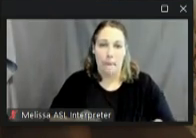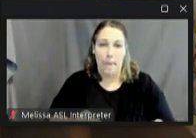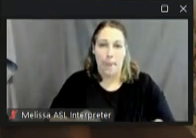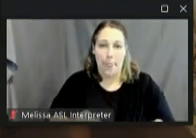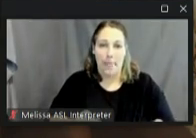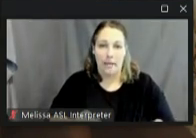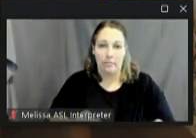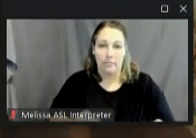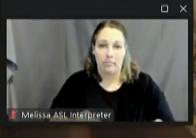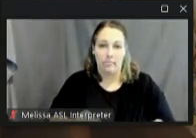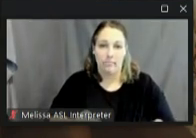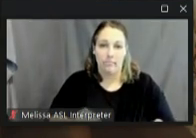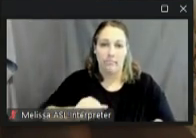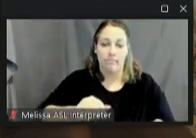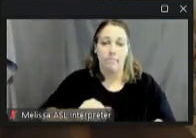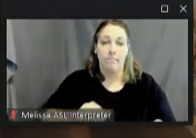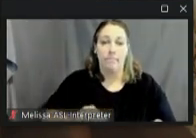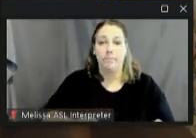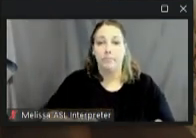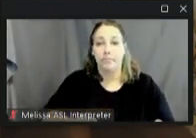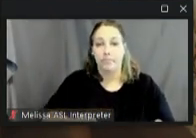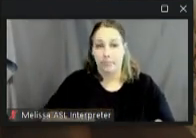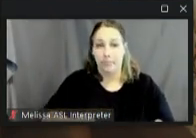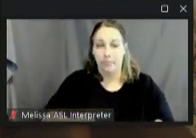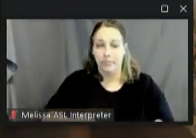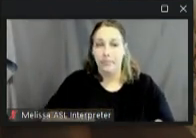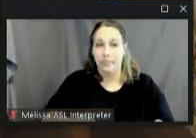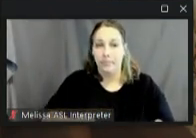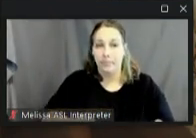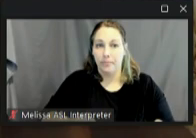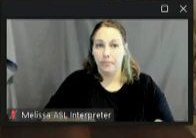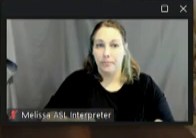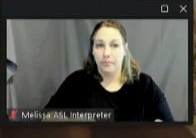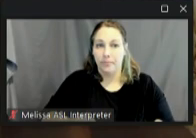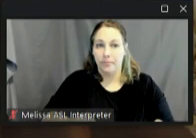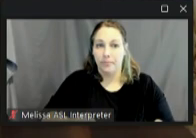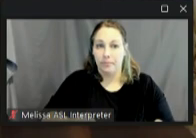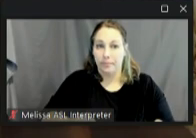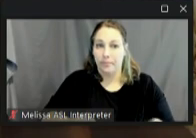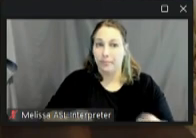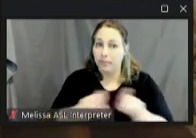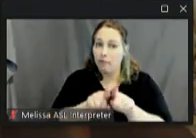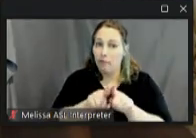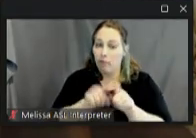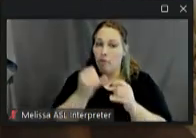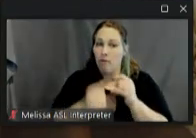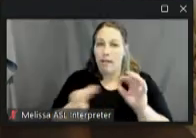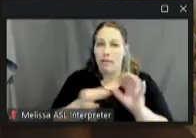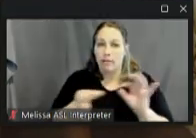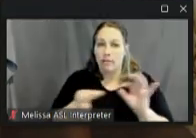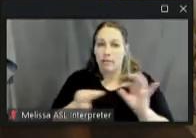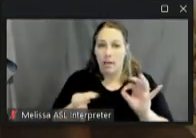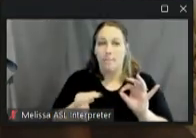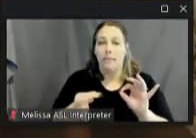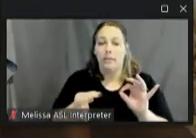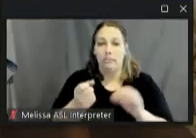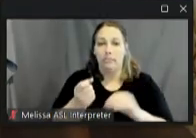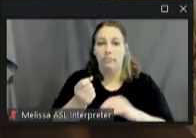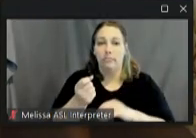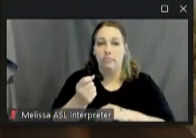hacemos eco de este planteamiento para construir conjuntamente